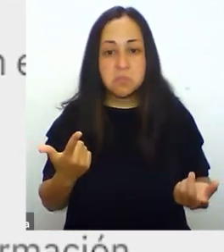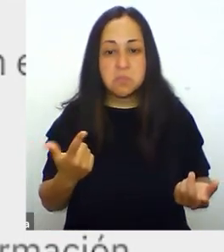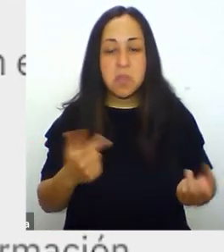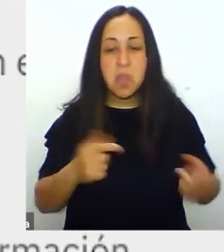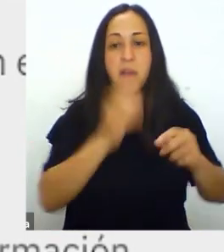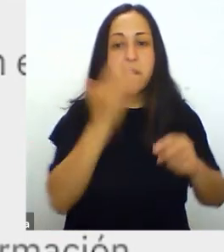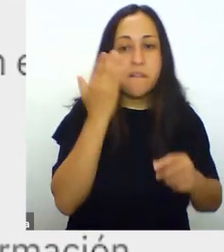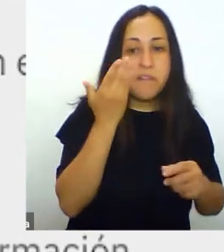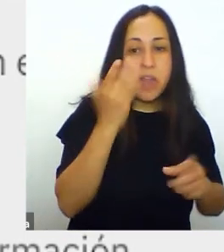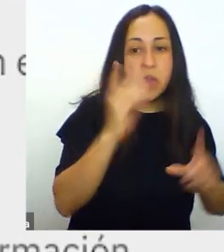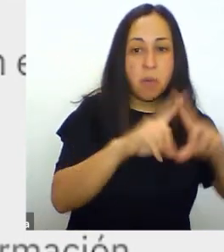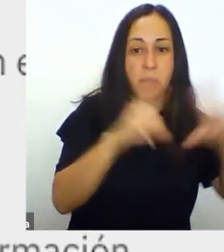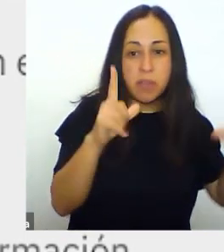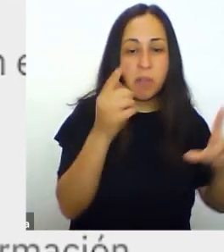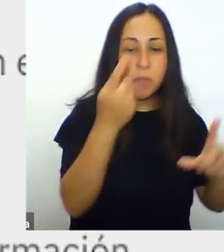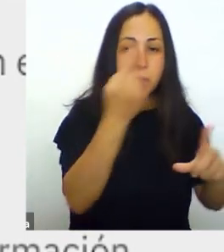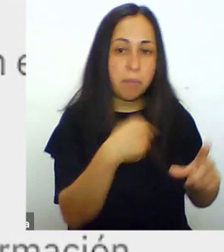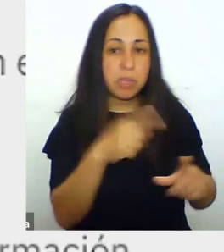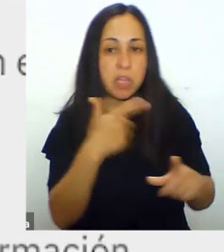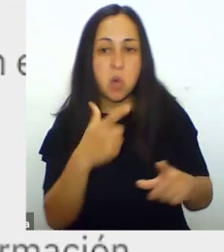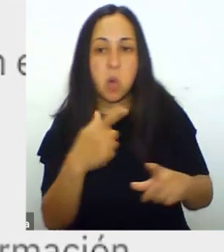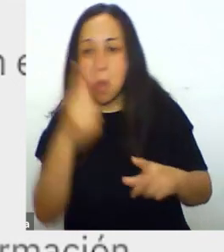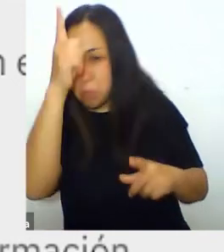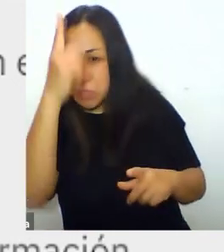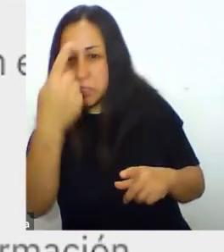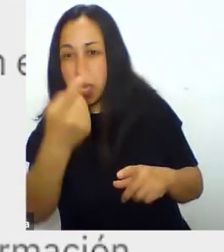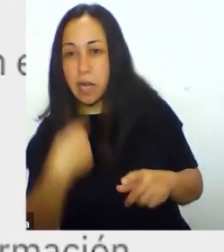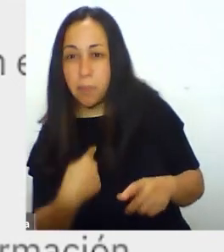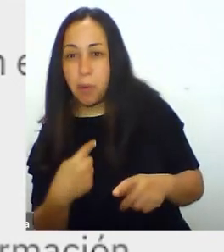de las plataformas ni de la policía para